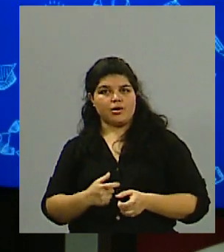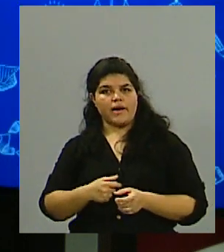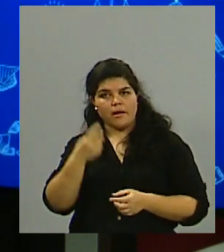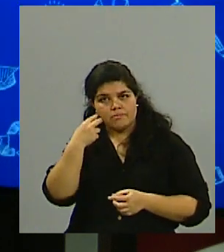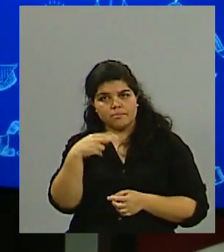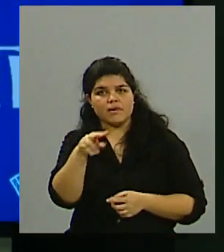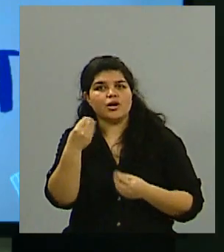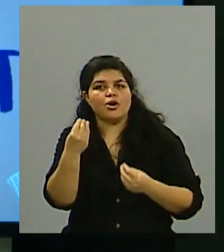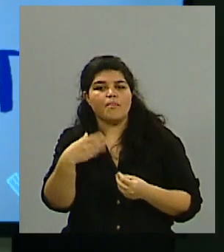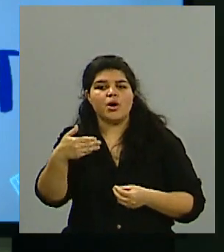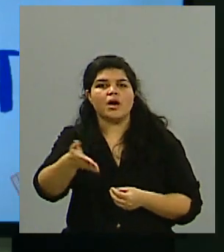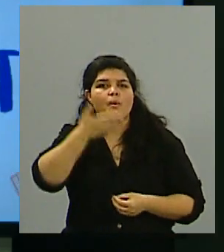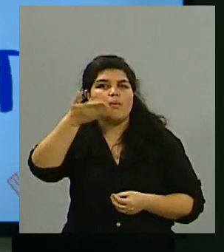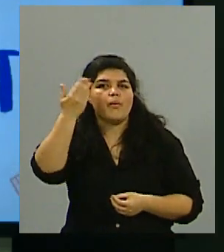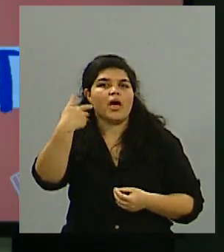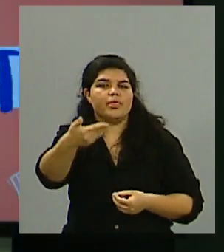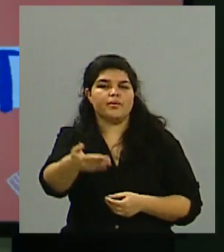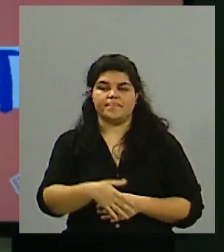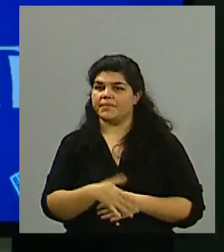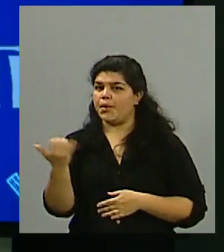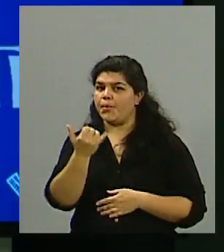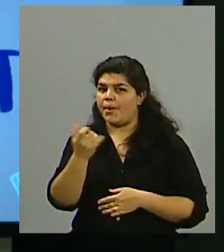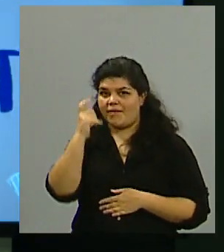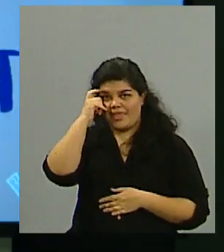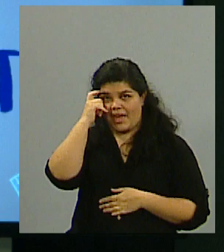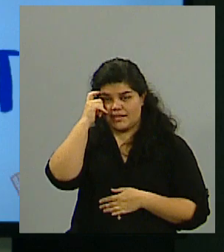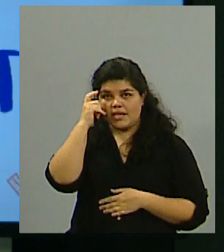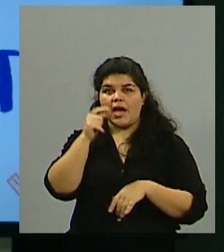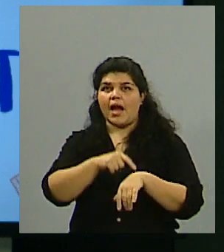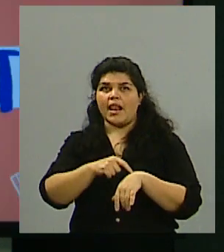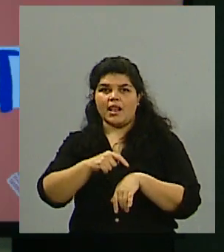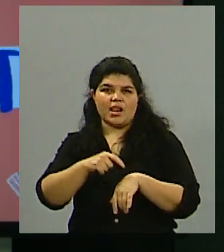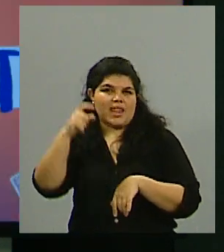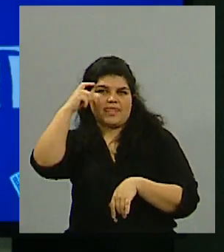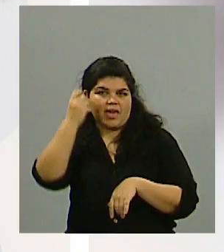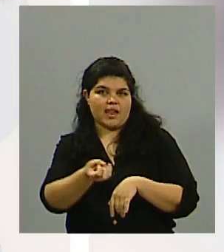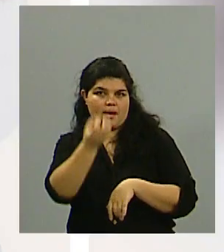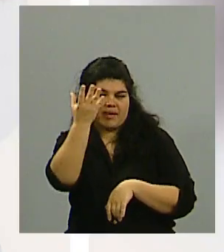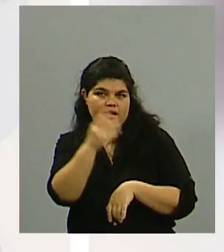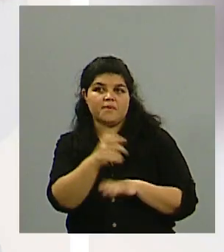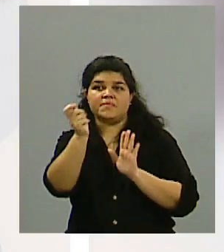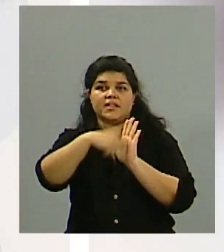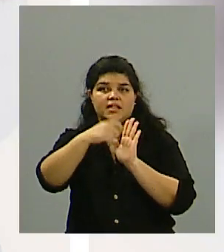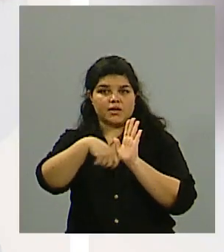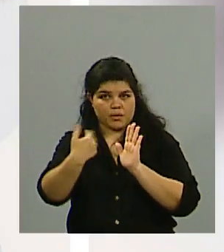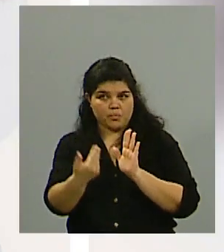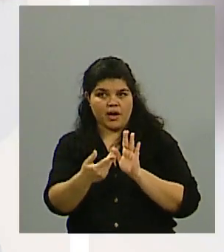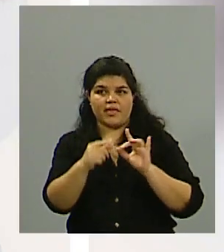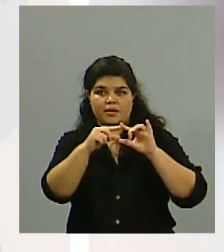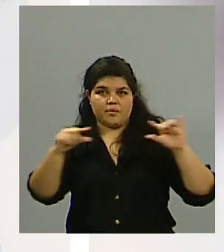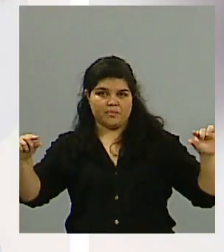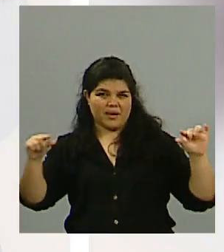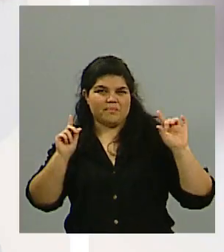La charla es el jueves que viene, el jueves 10, es a la mañana, a las 10 creo de la mañana, y se pueden inscribir ahí a través de un link, ¿sí?